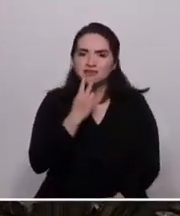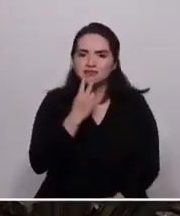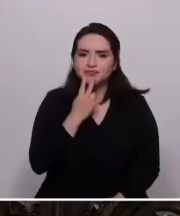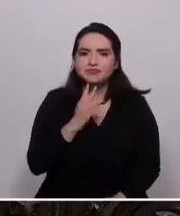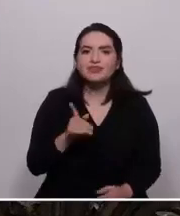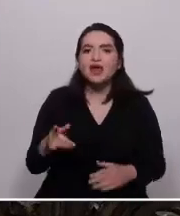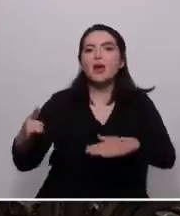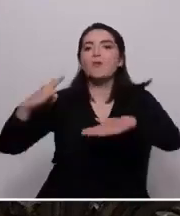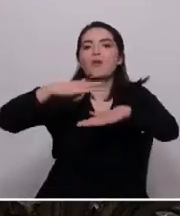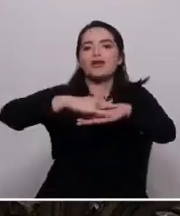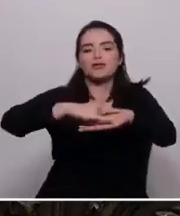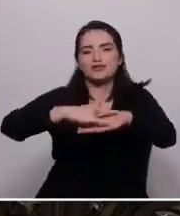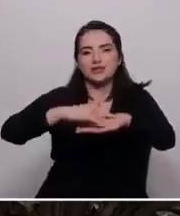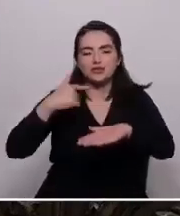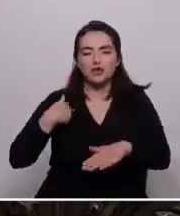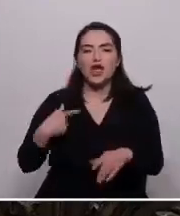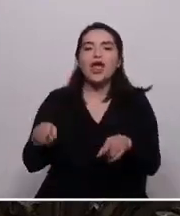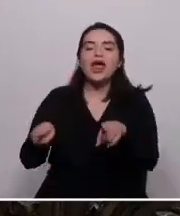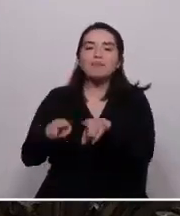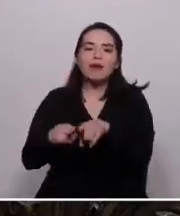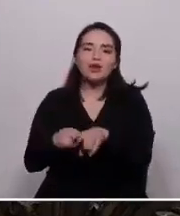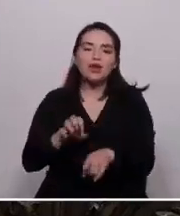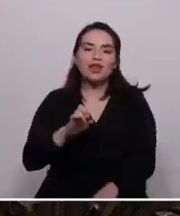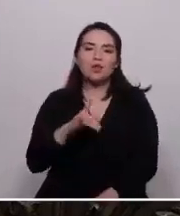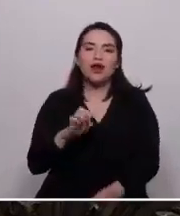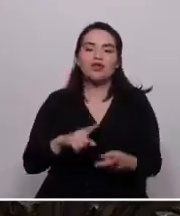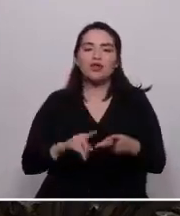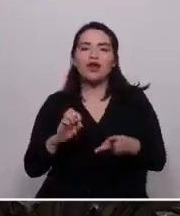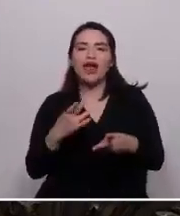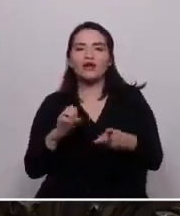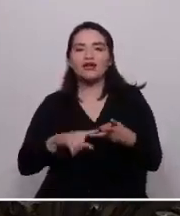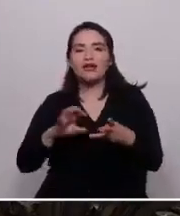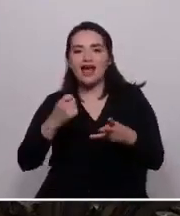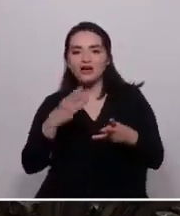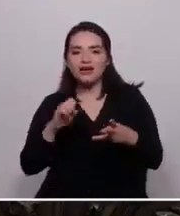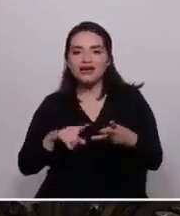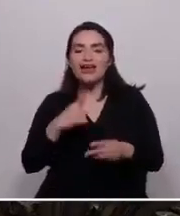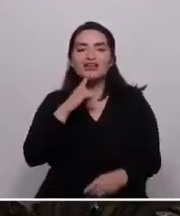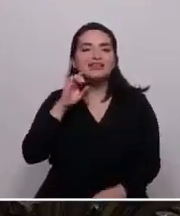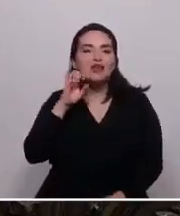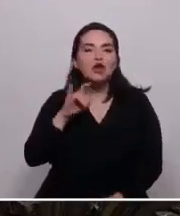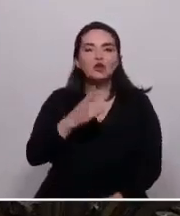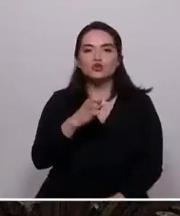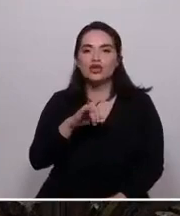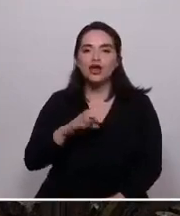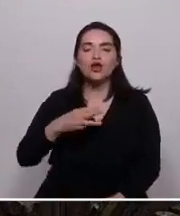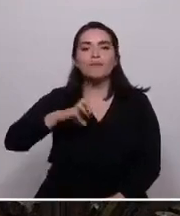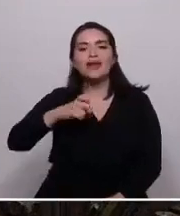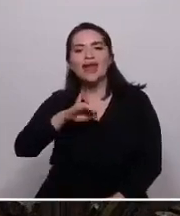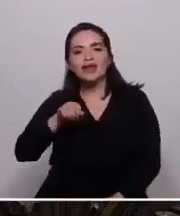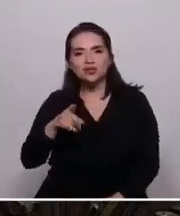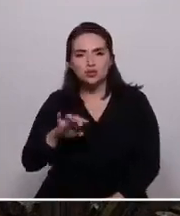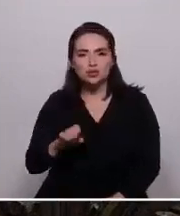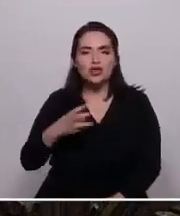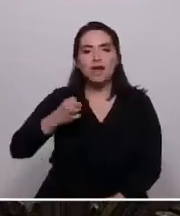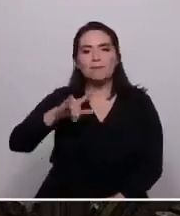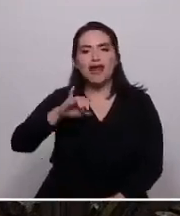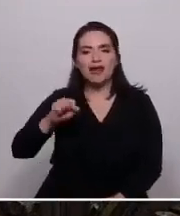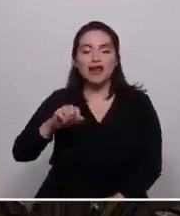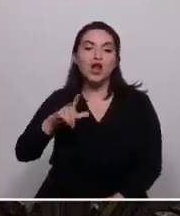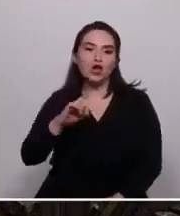Aysén. Soy hermano de Eduardo, Karam, Catalina y Pablo, tío de Jaquim, Luciano, María Jesús, Amalia y